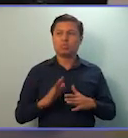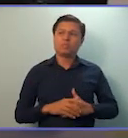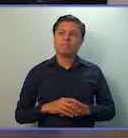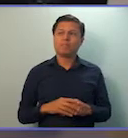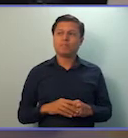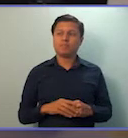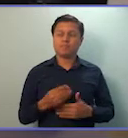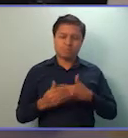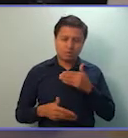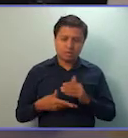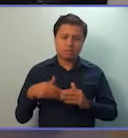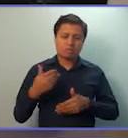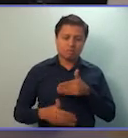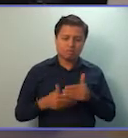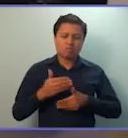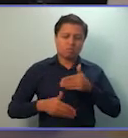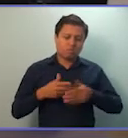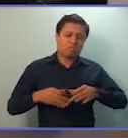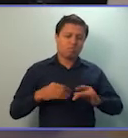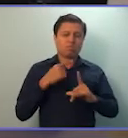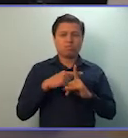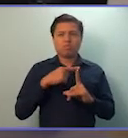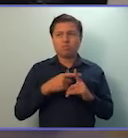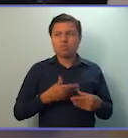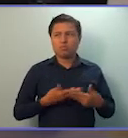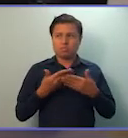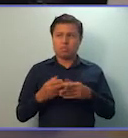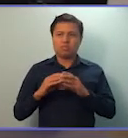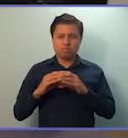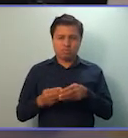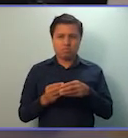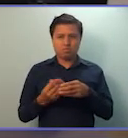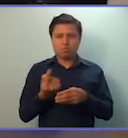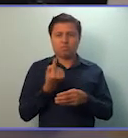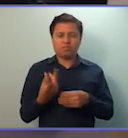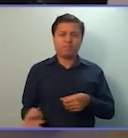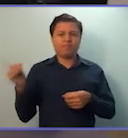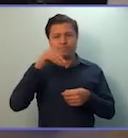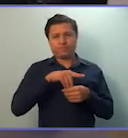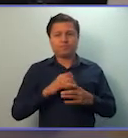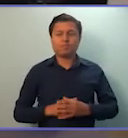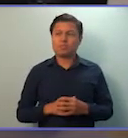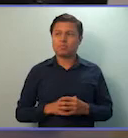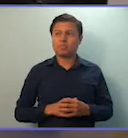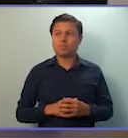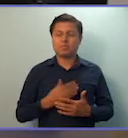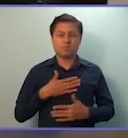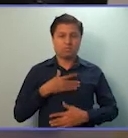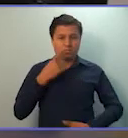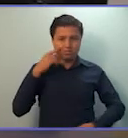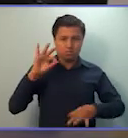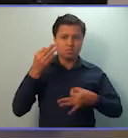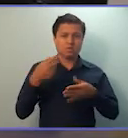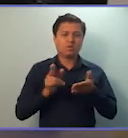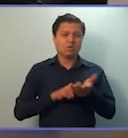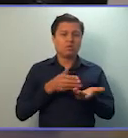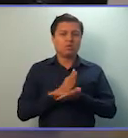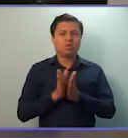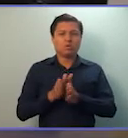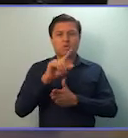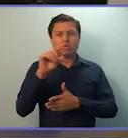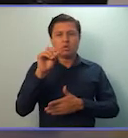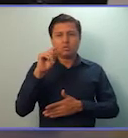desarrollando acciones positivo con grupos como personas con discapacidad tenemos convenios con con ipad